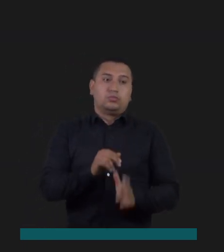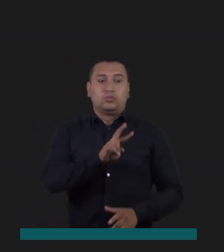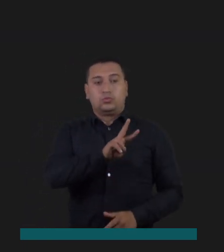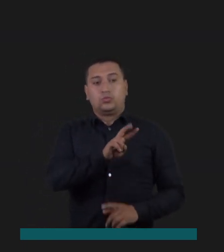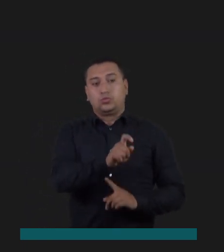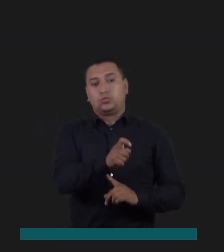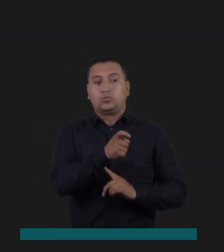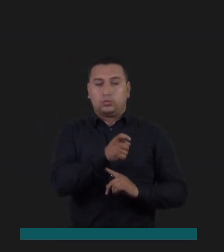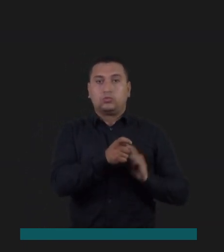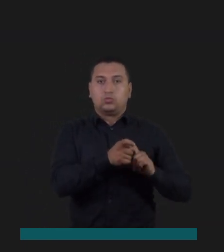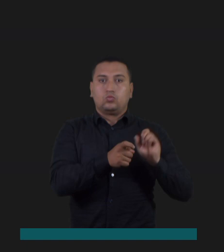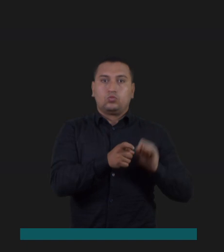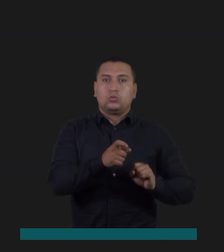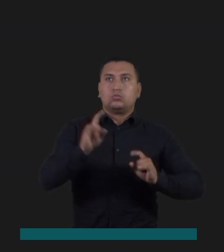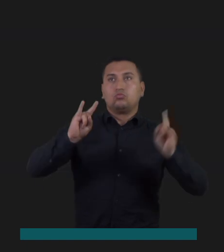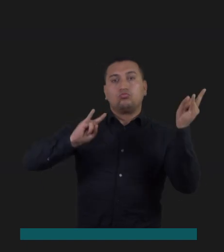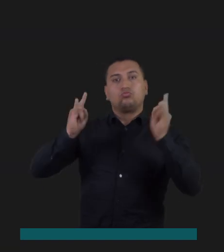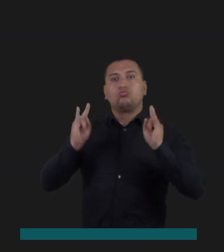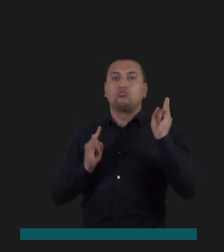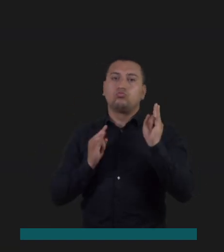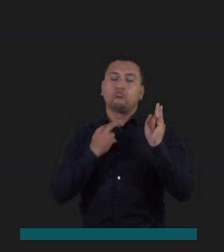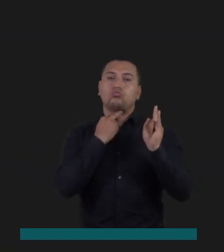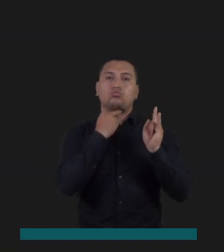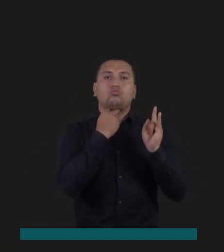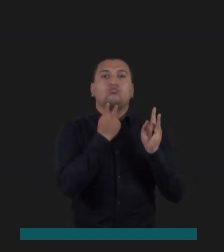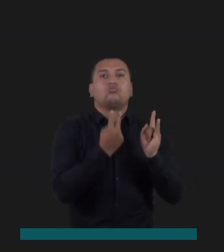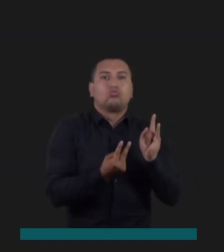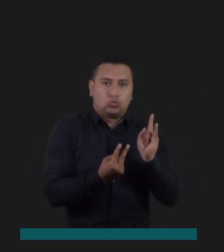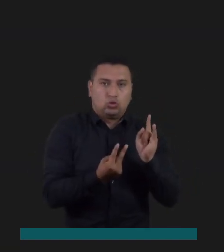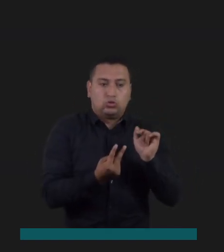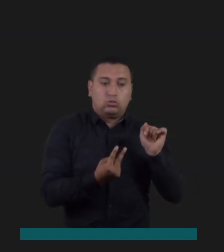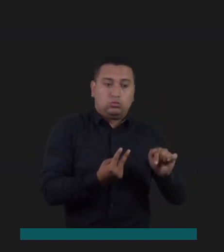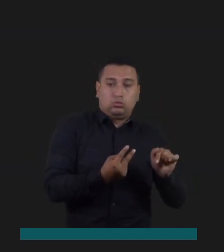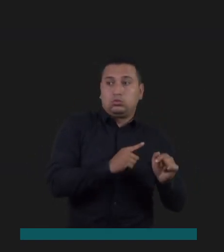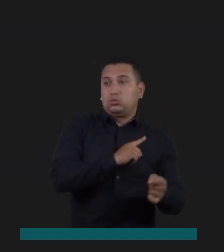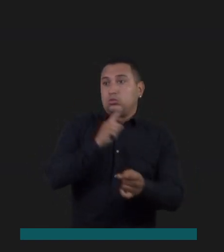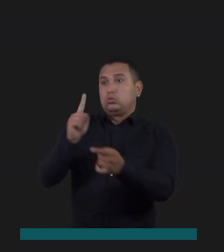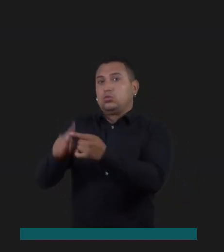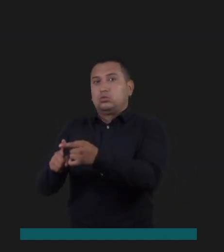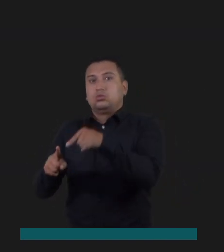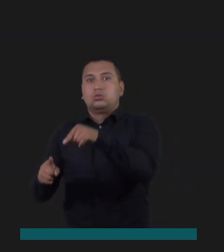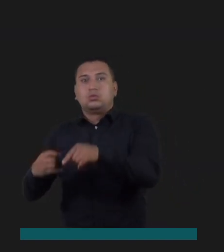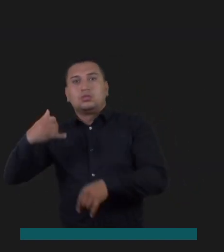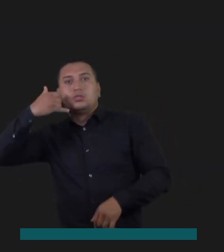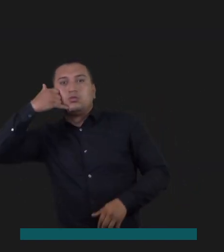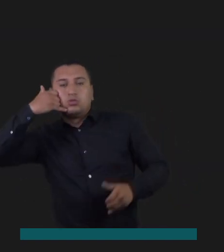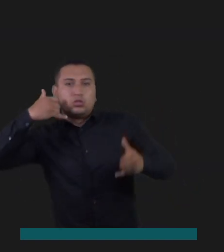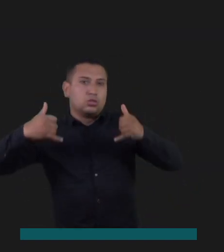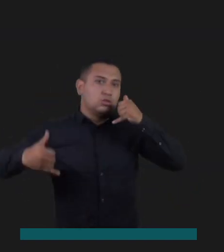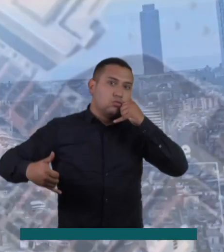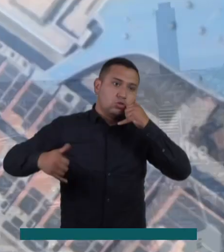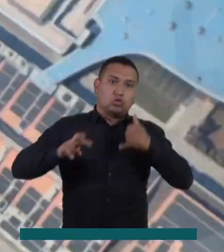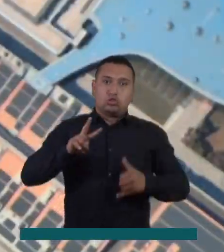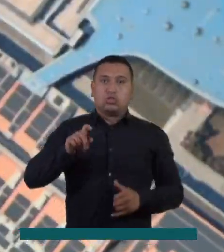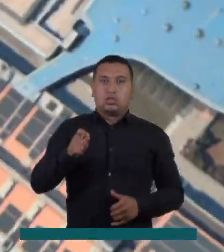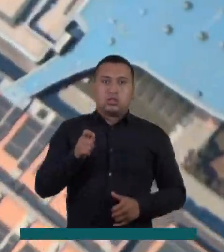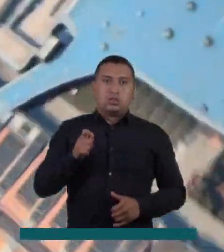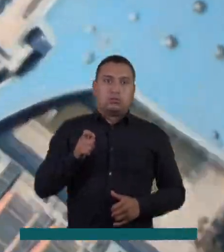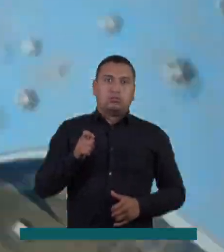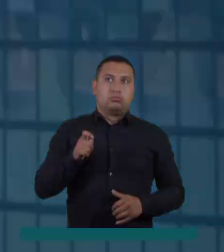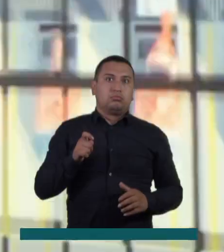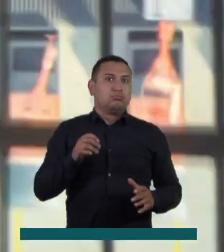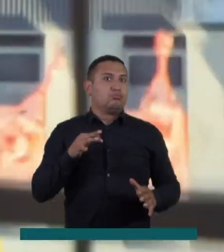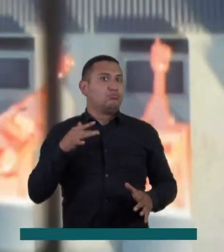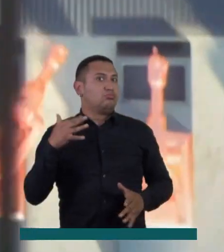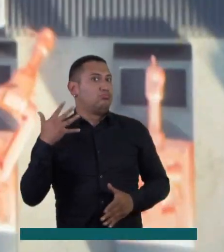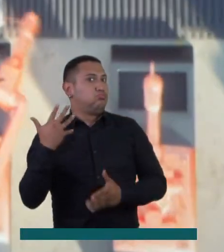darnos conectividad de voz y de punto a punto, o de un teléfono a otro teléfono, básicamente. Muchos son los cambios